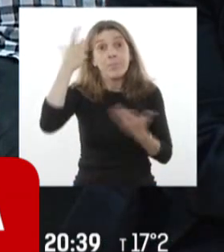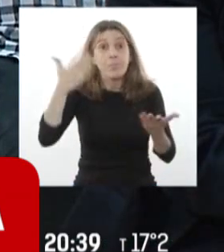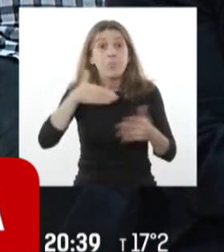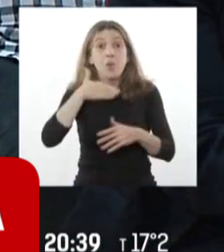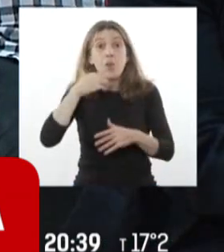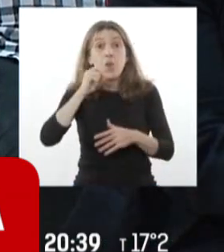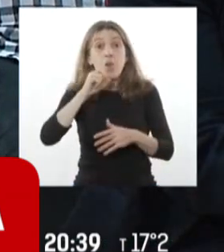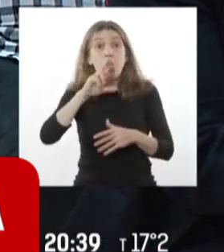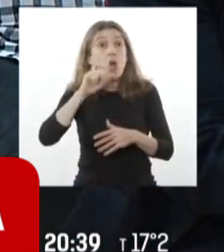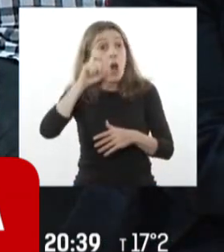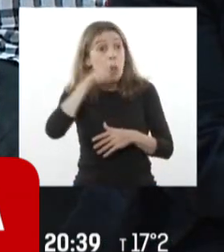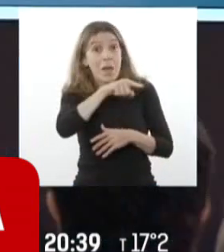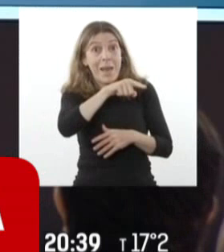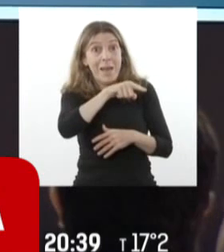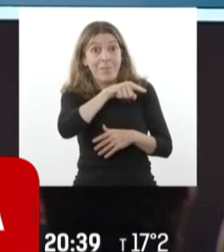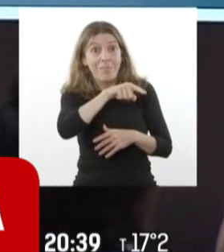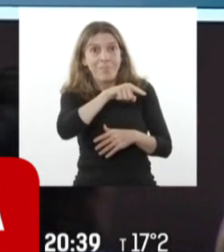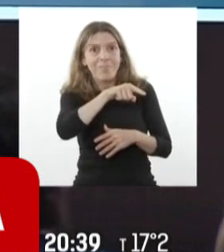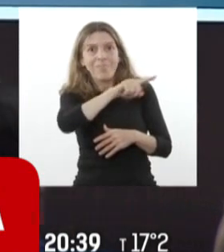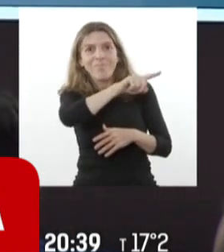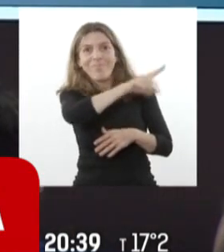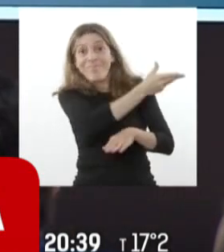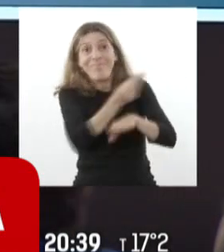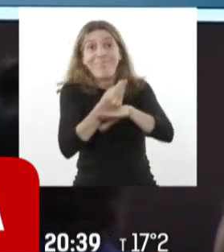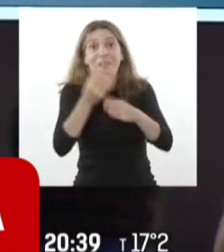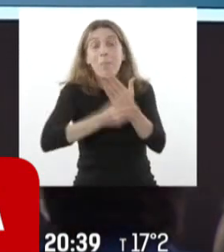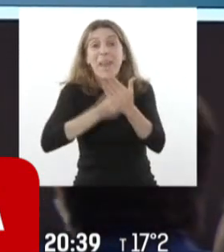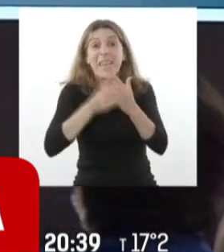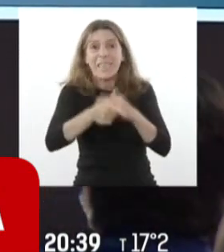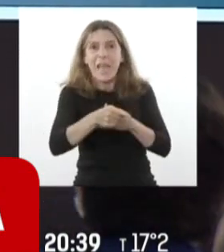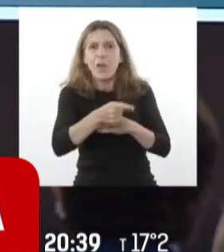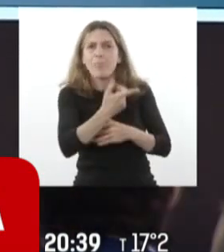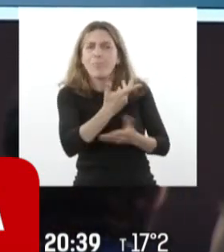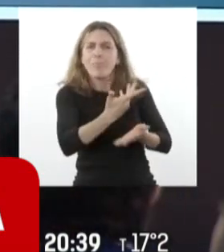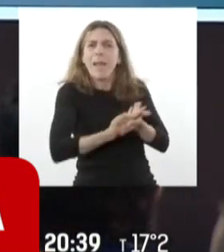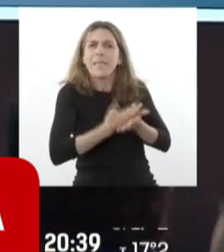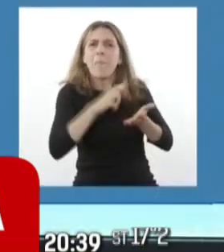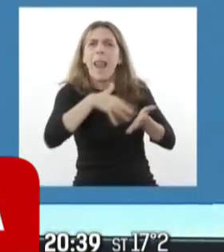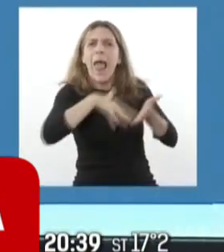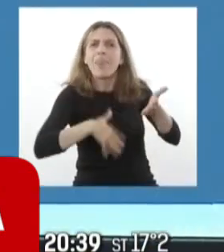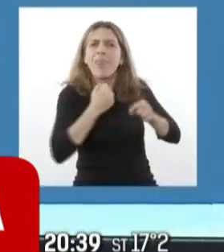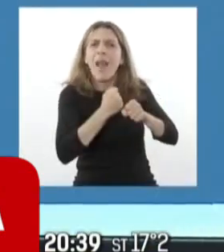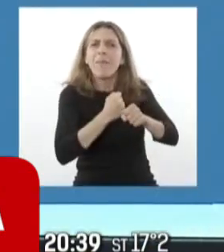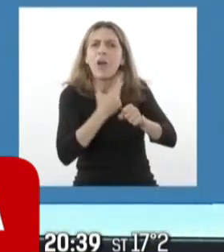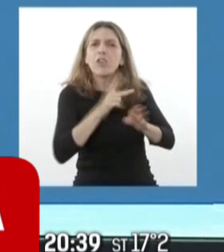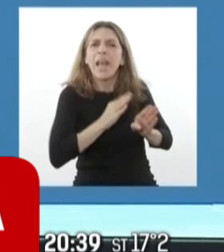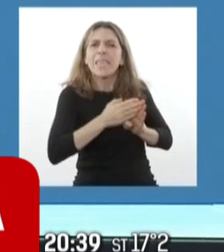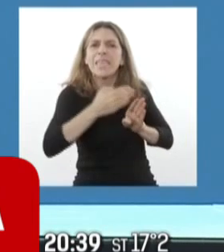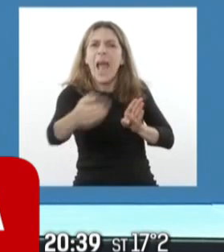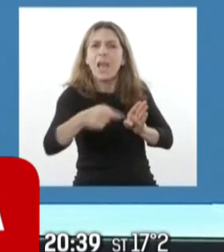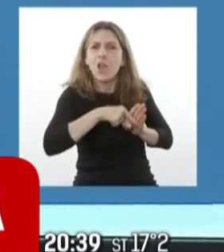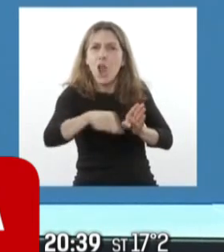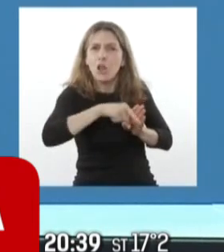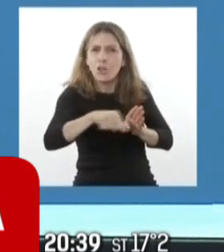Jorge llegó al ministerio, me vino con un plan para que desarrollemos en 3 años.